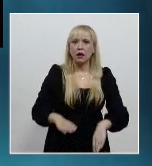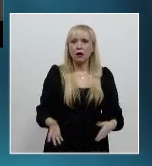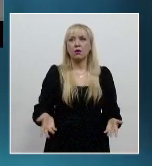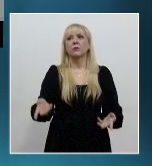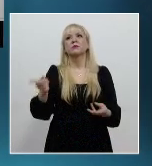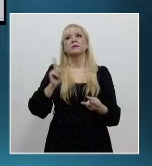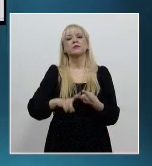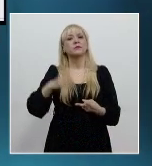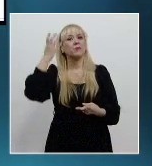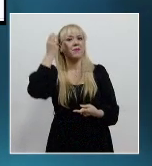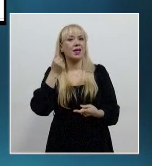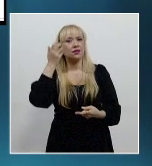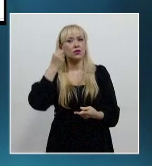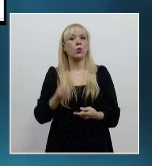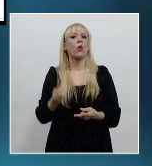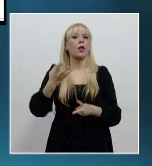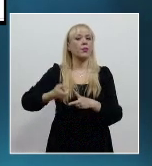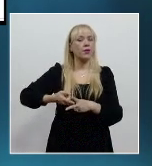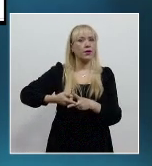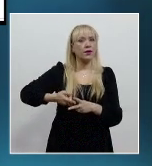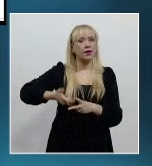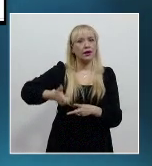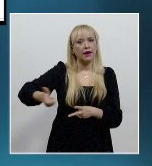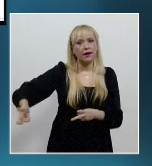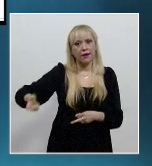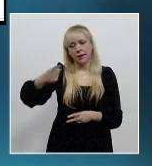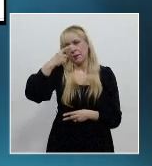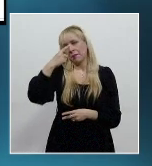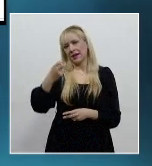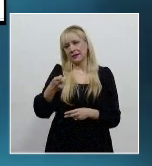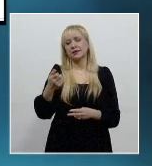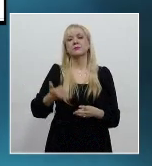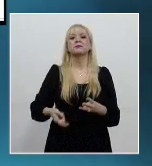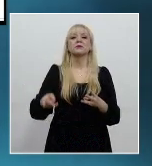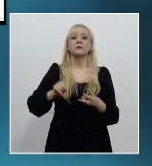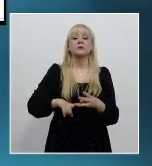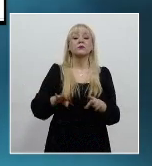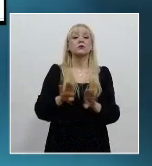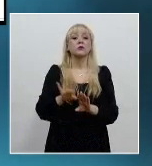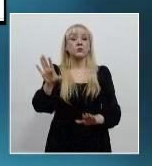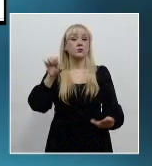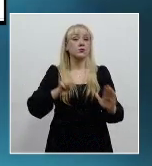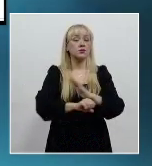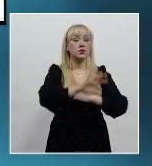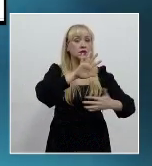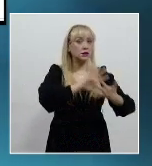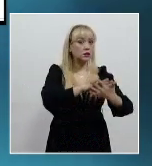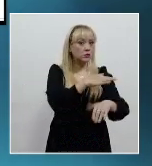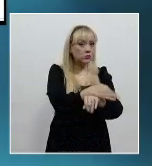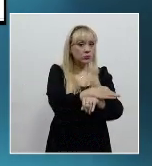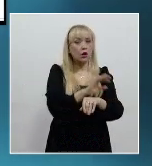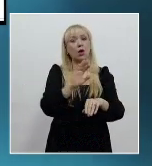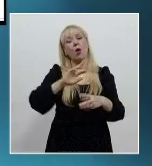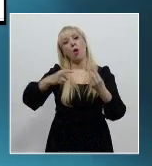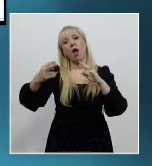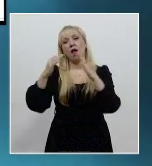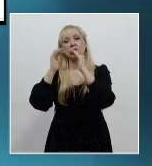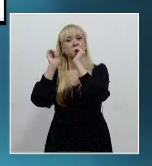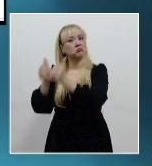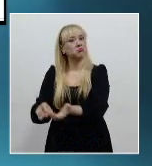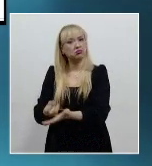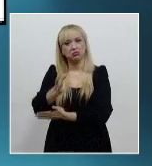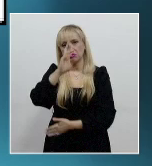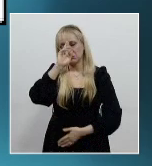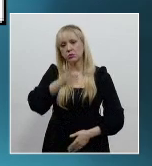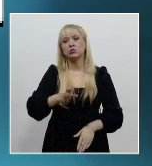calcularse la pensión, y una más en la que define cómo debe computarse la prisión preventiva o arresto domiciliario en abono de